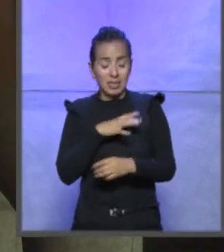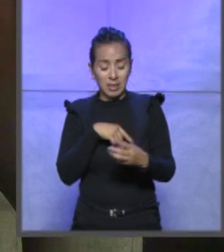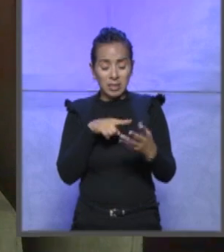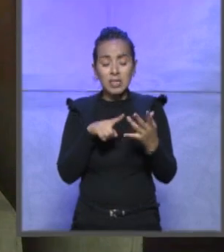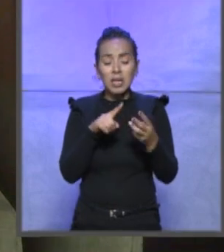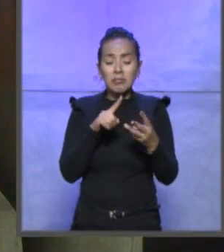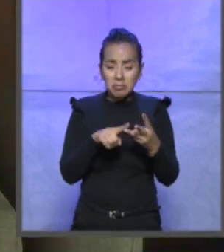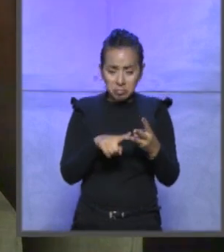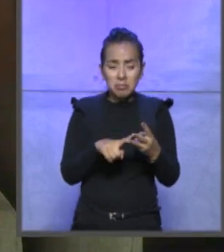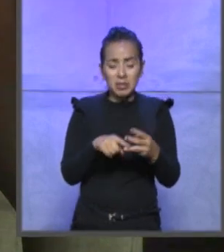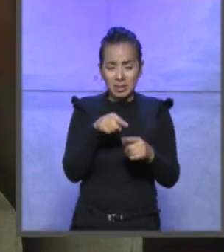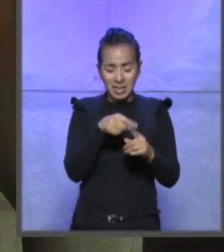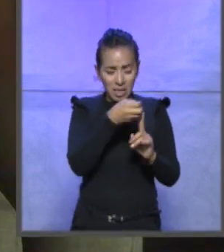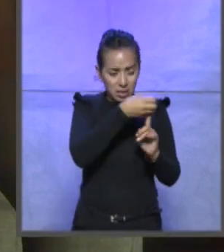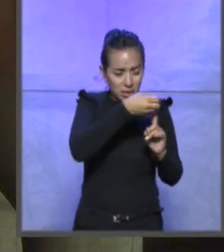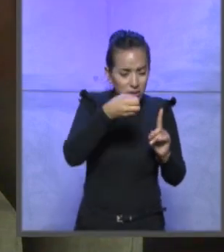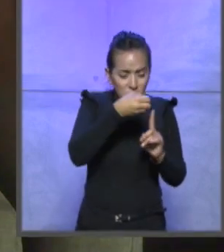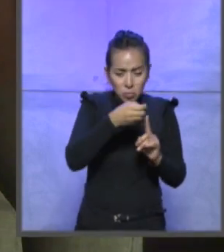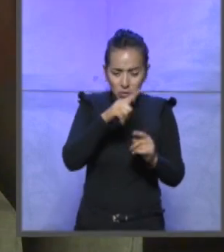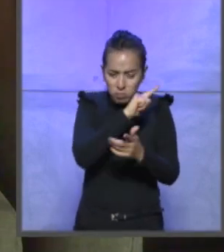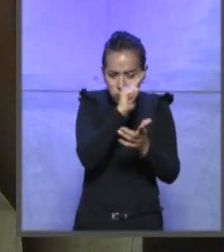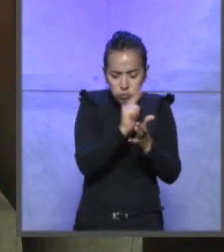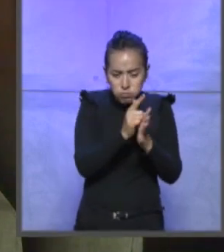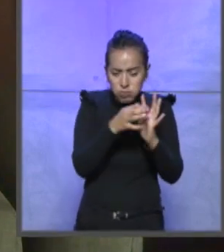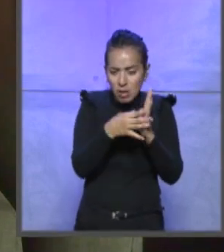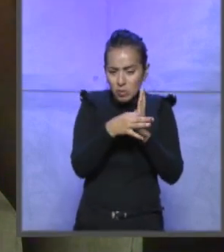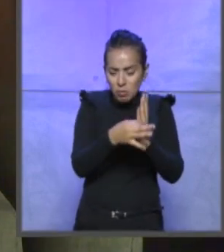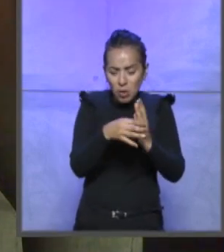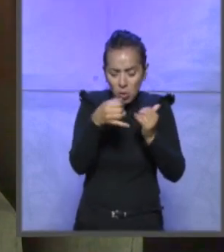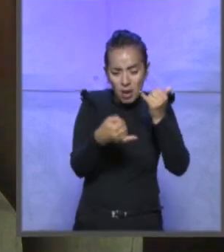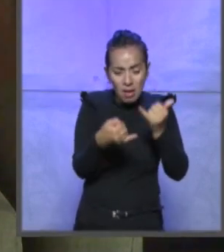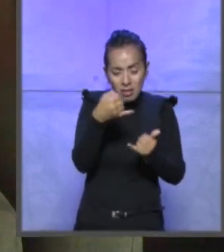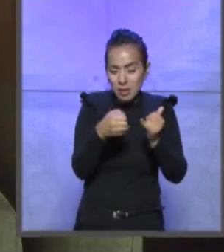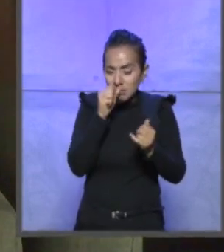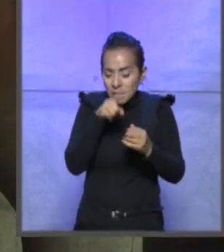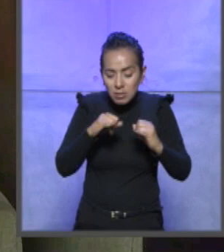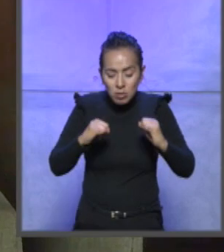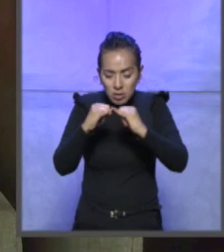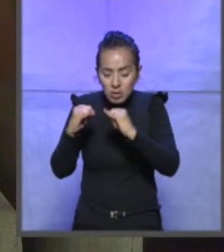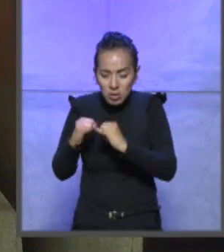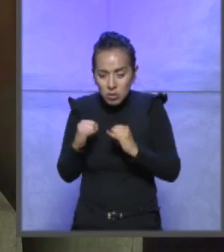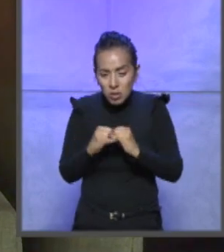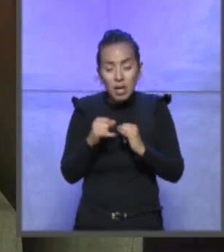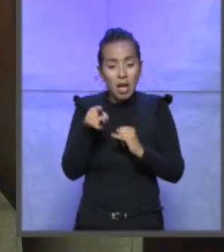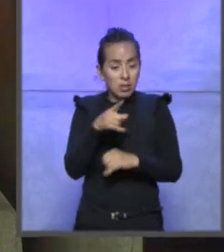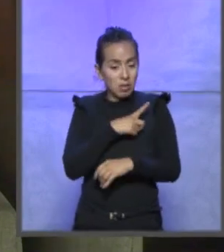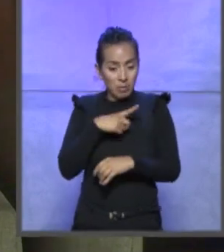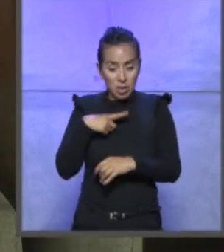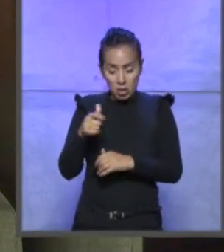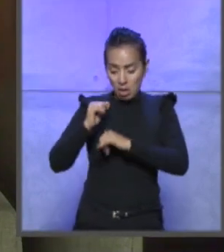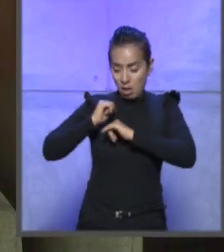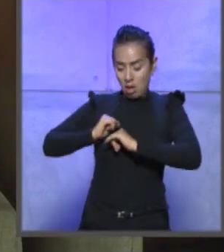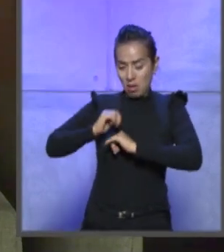componer tanto de las estructuras que son legales, estructuras jurídicas, como estructuras, órganos, instituciones que